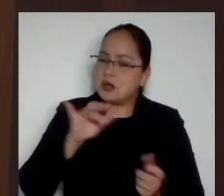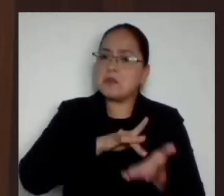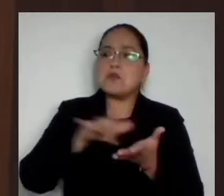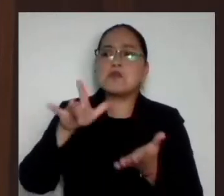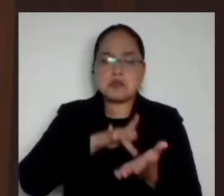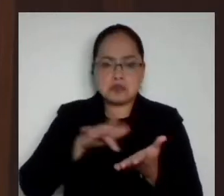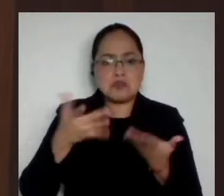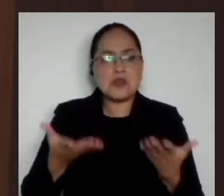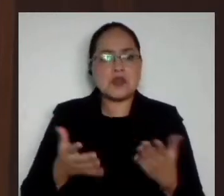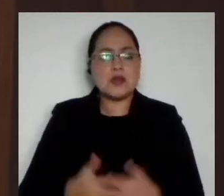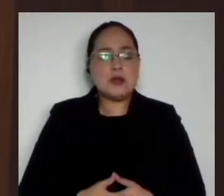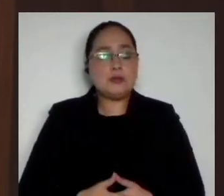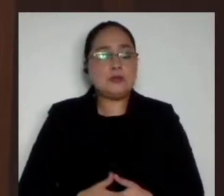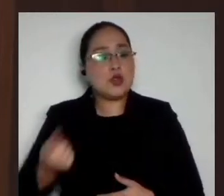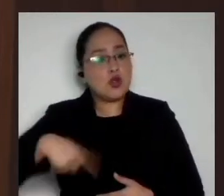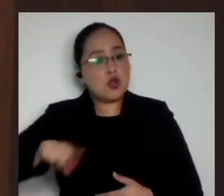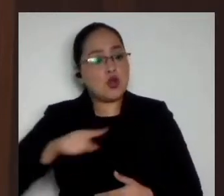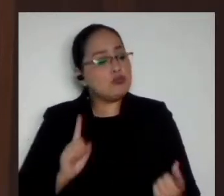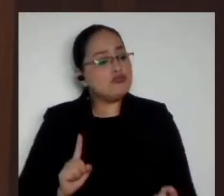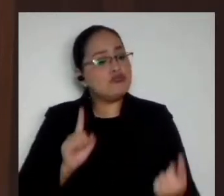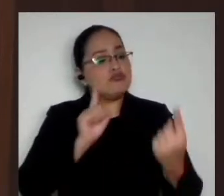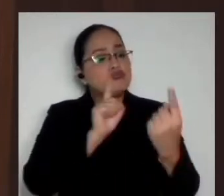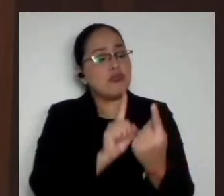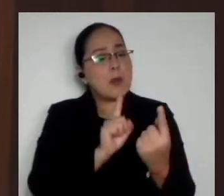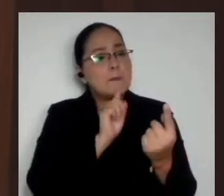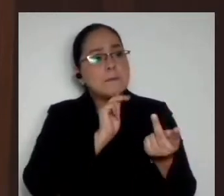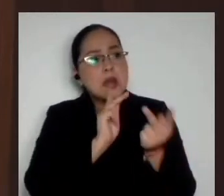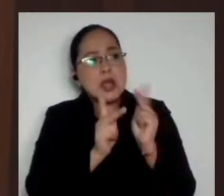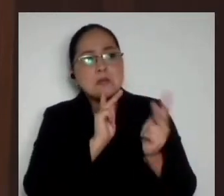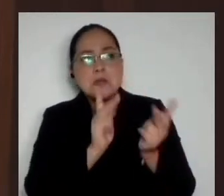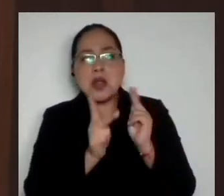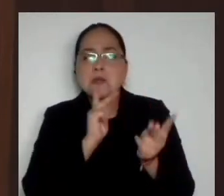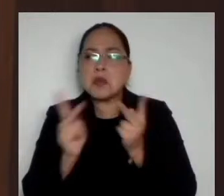Y pudimos hablar con quienes teníamos que hablar,